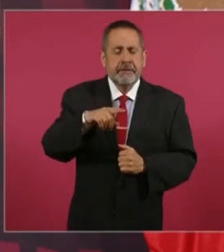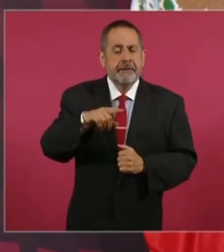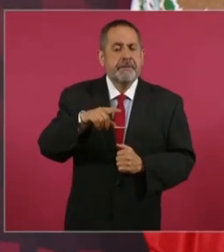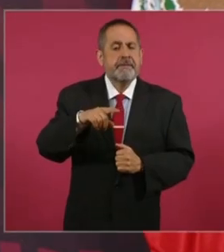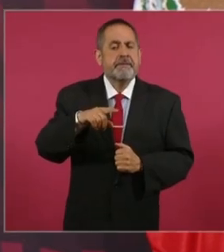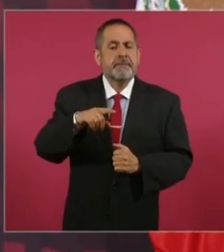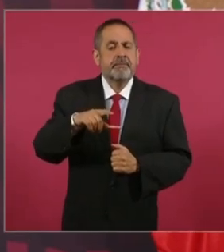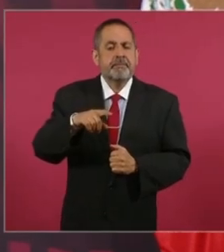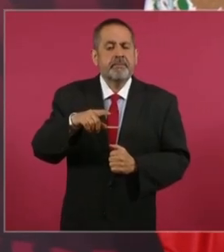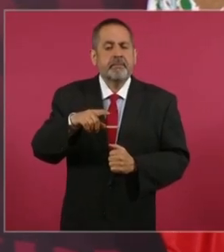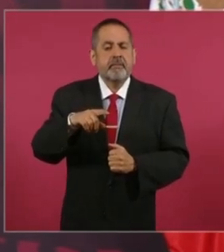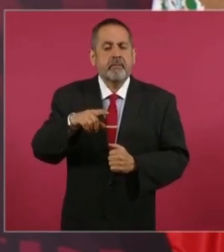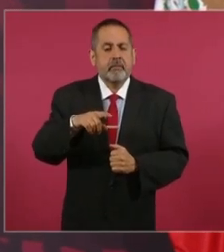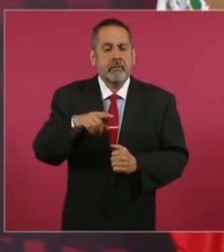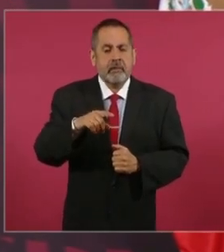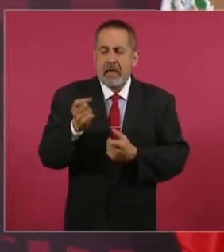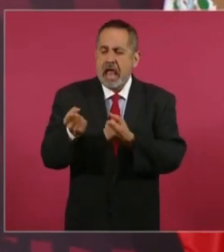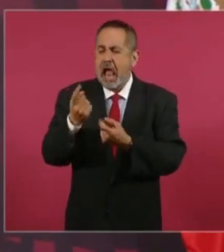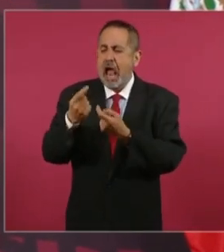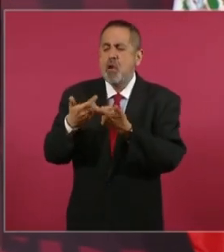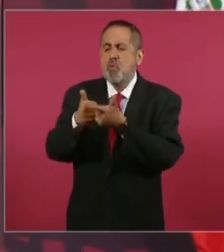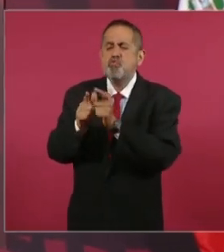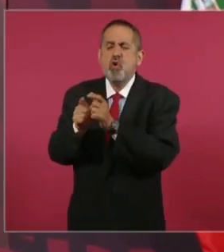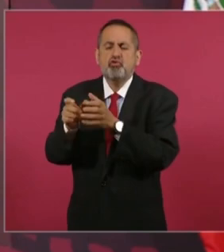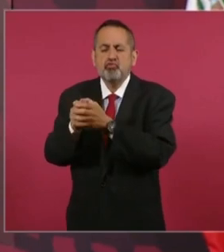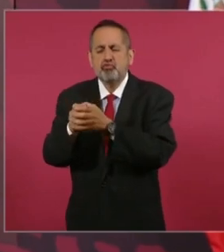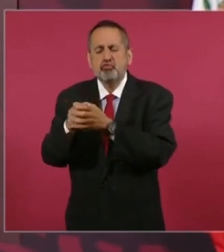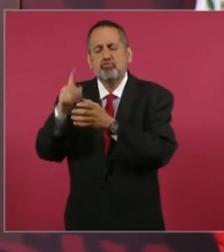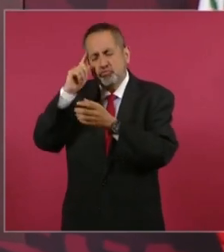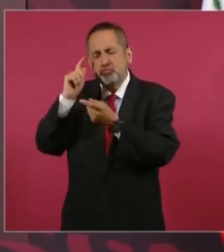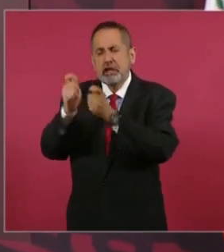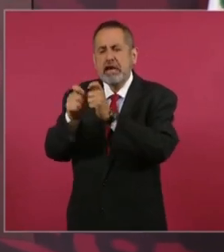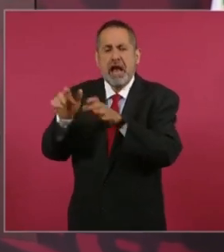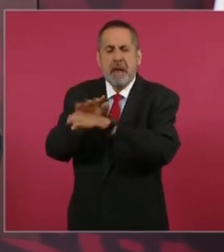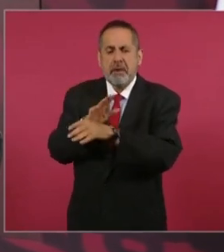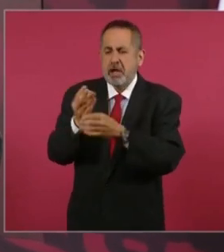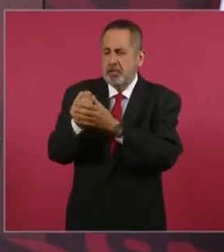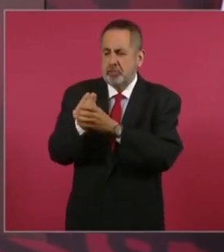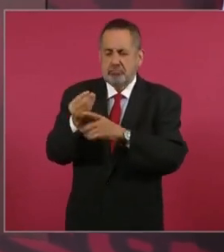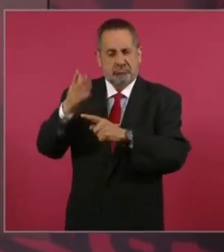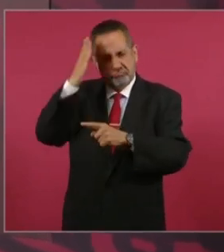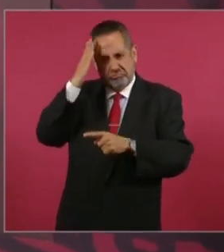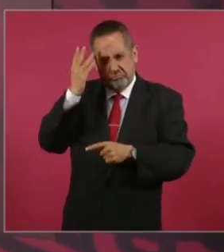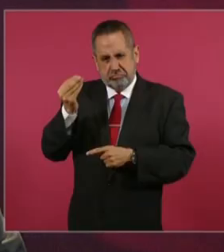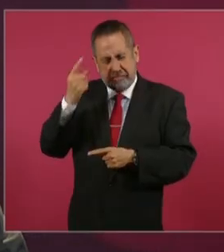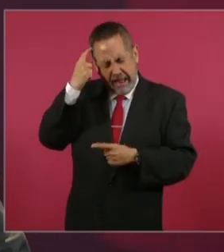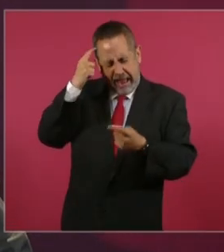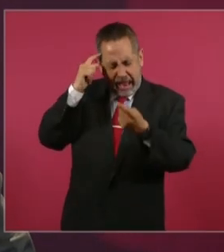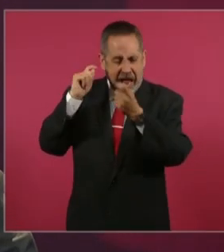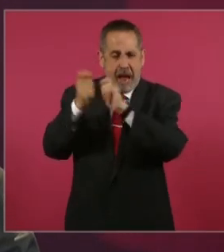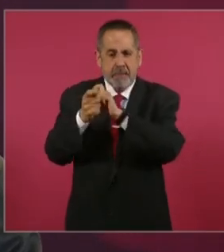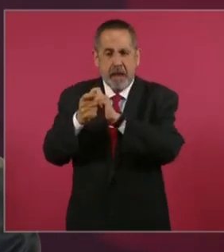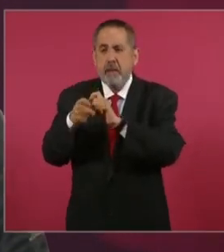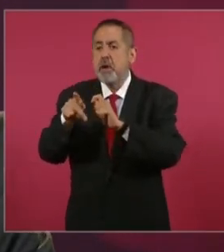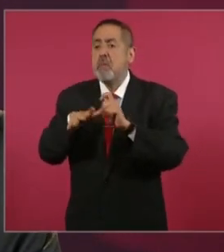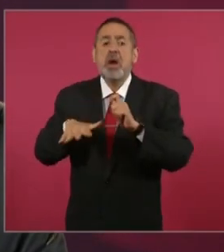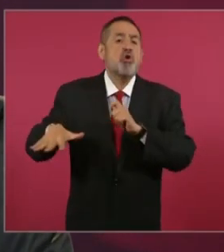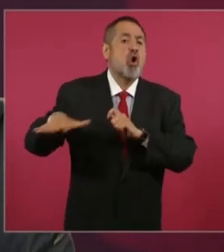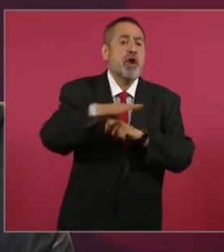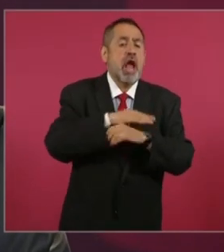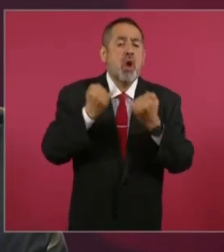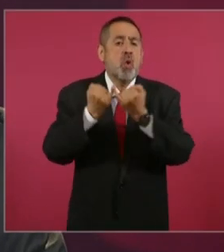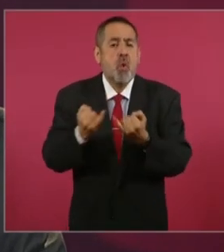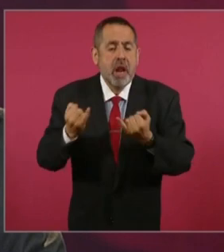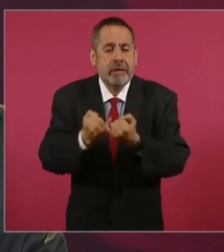más una vanguardia un núcleo dirigente por eso